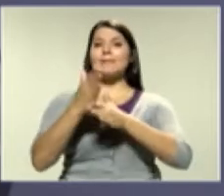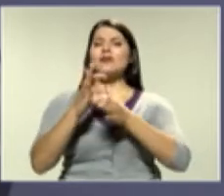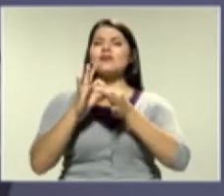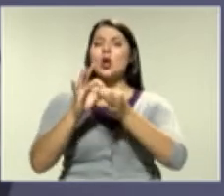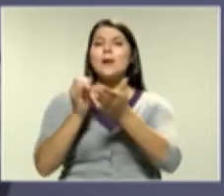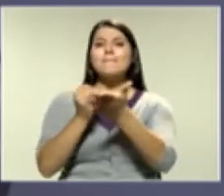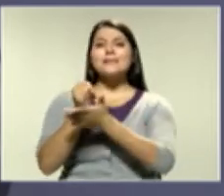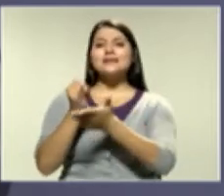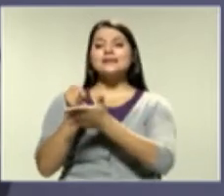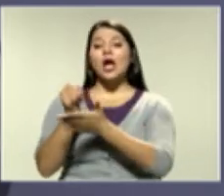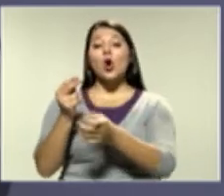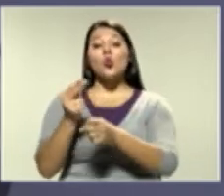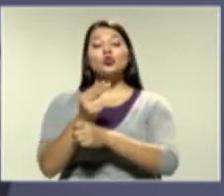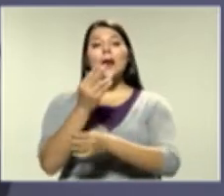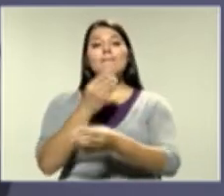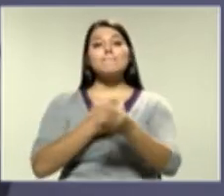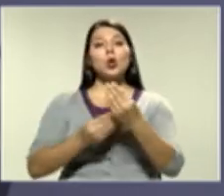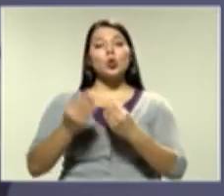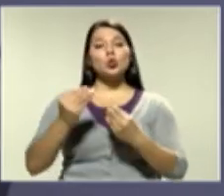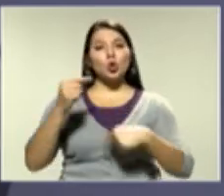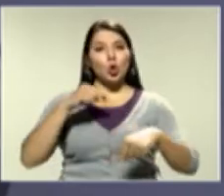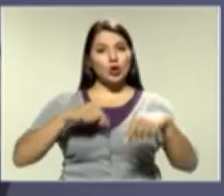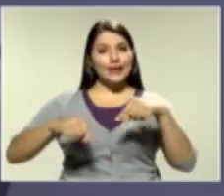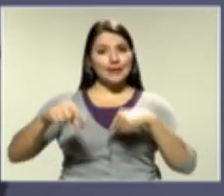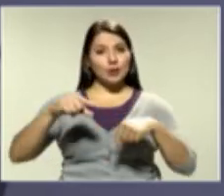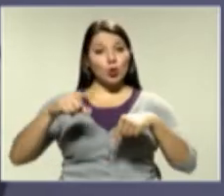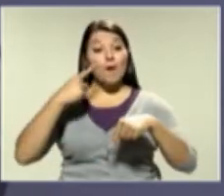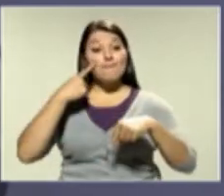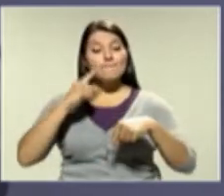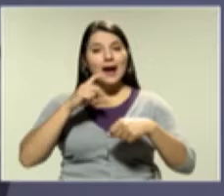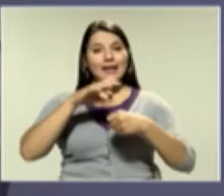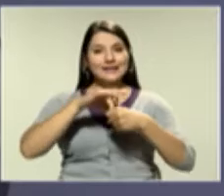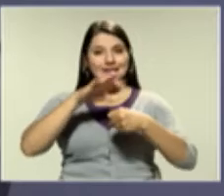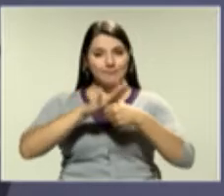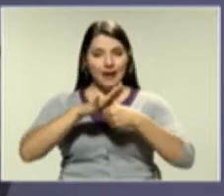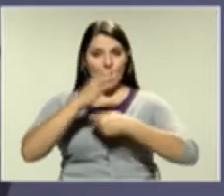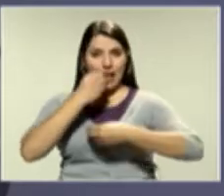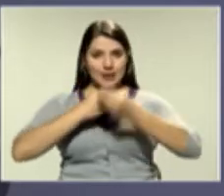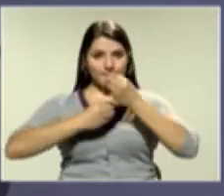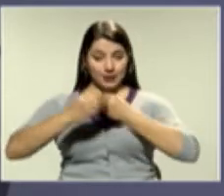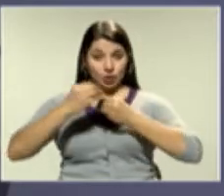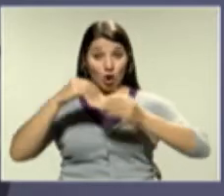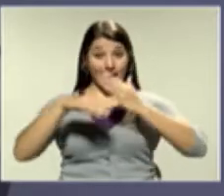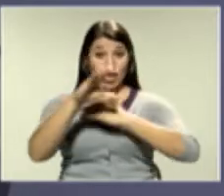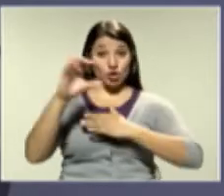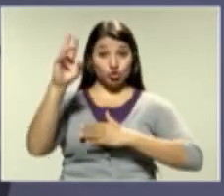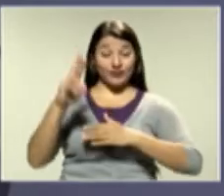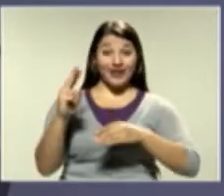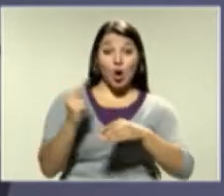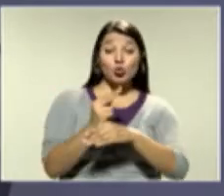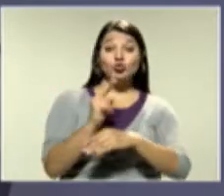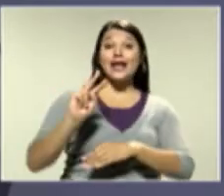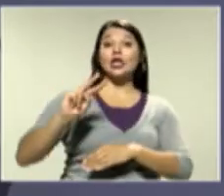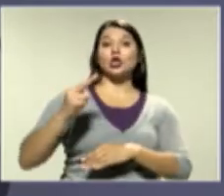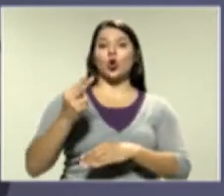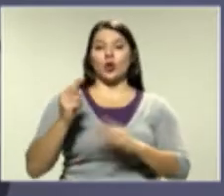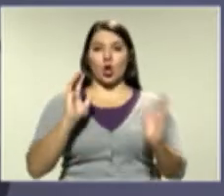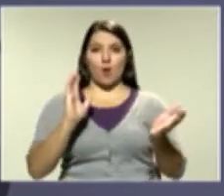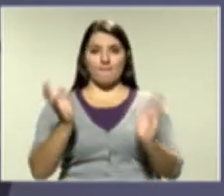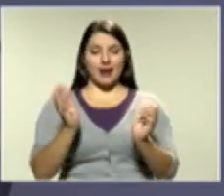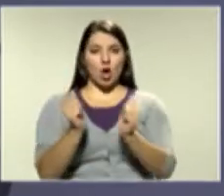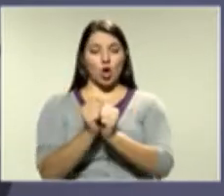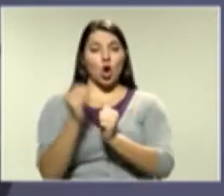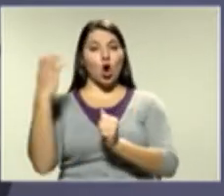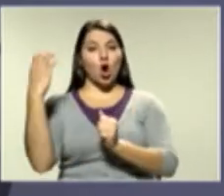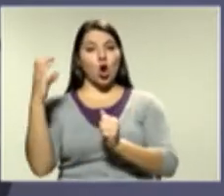sobre uso de agroquímicos en la producción de alimentos. En Costa Rica se utiliza el doble de químicos que en Colombia o en